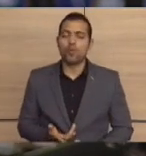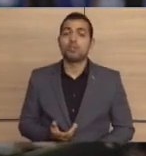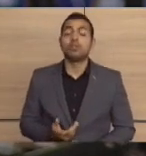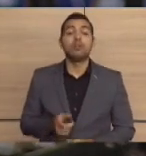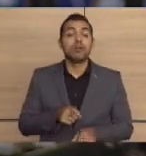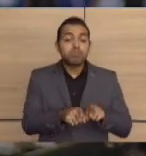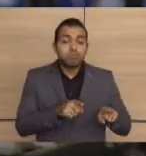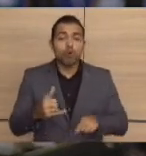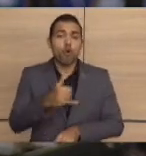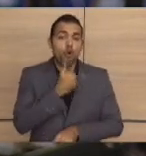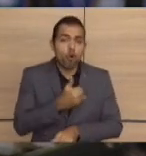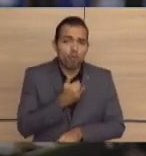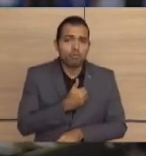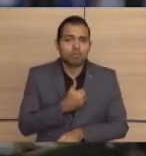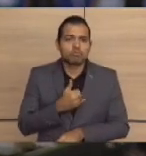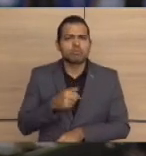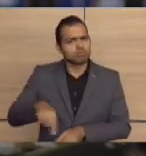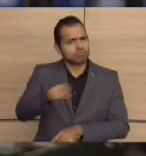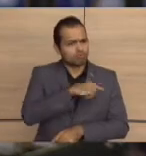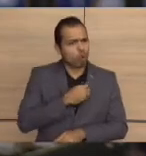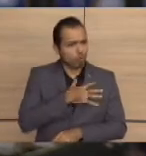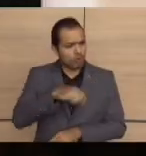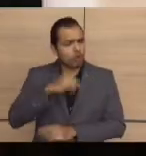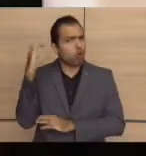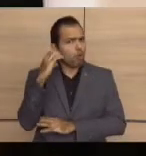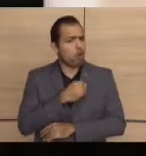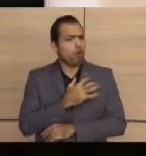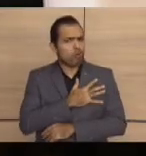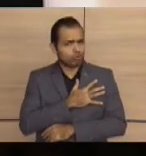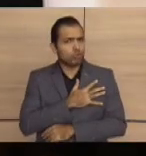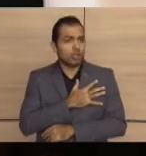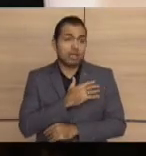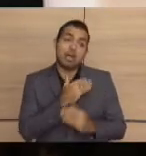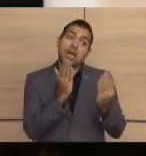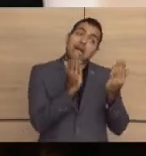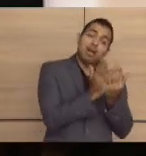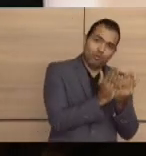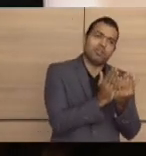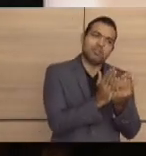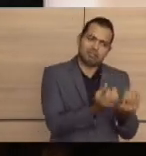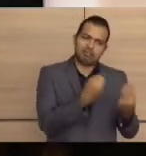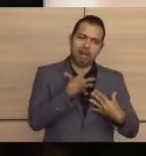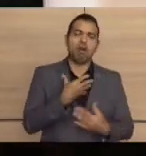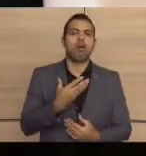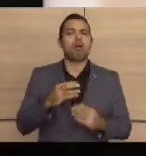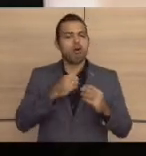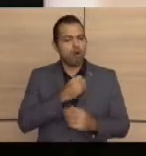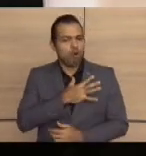las jóvenes tengan más oportunidades en Colombia. A través de la educación creo que se genera este cambio, pero que me contaras un poquitico tu